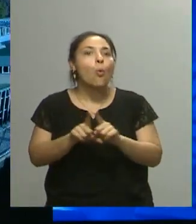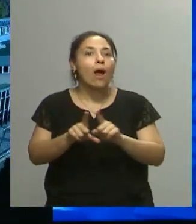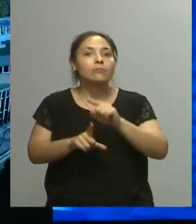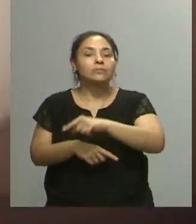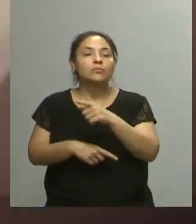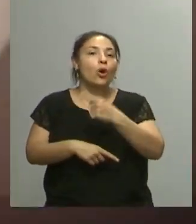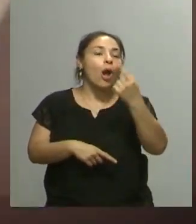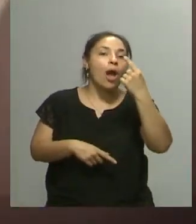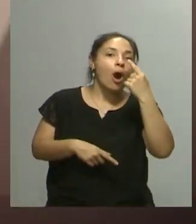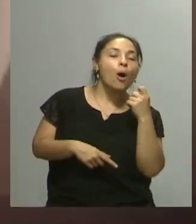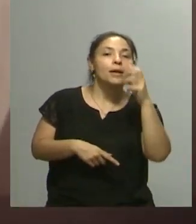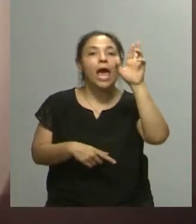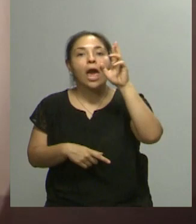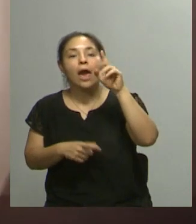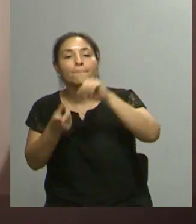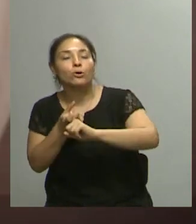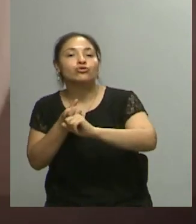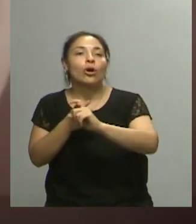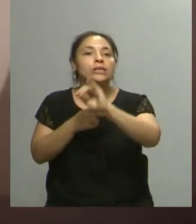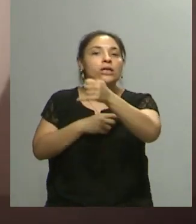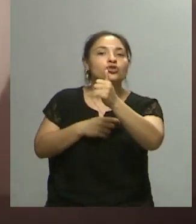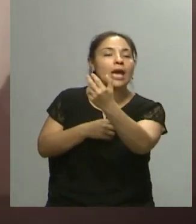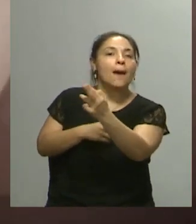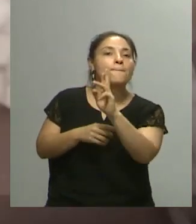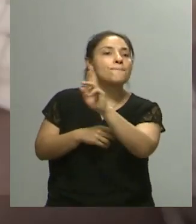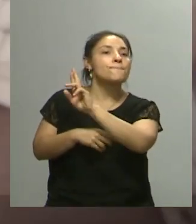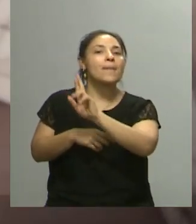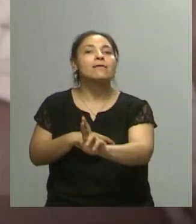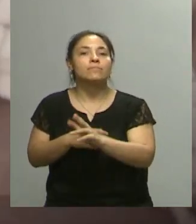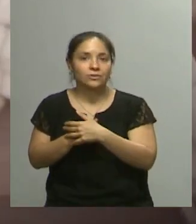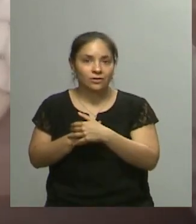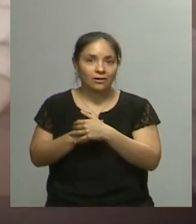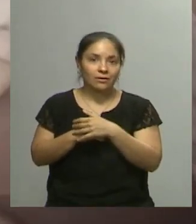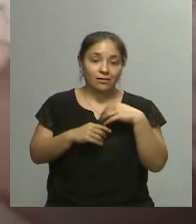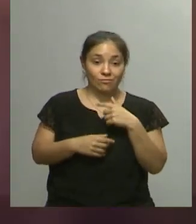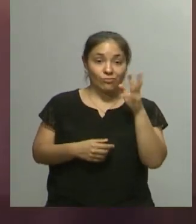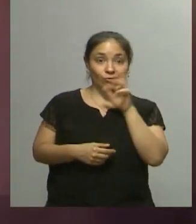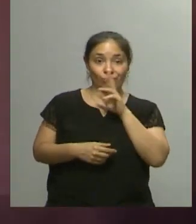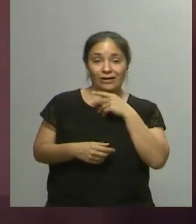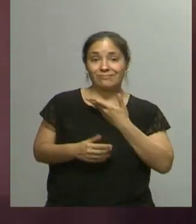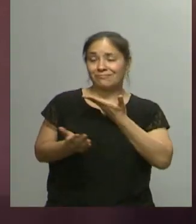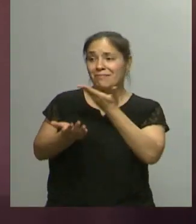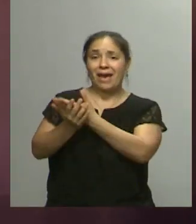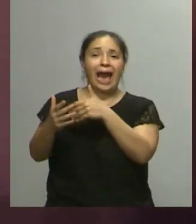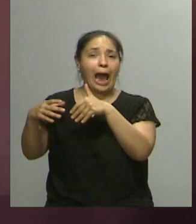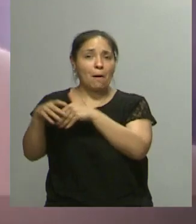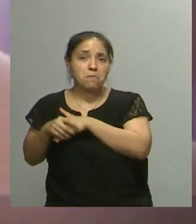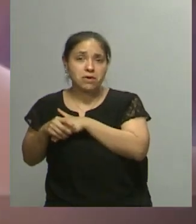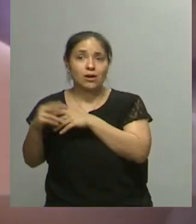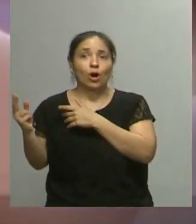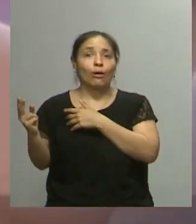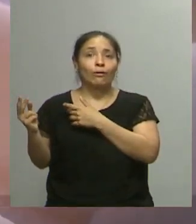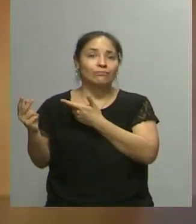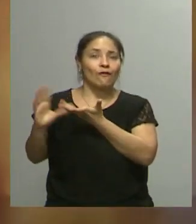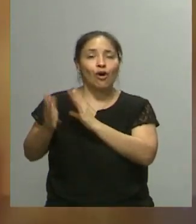marido, de su marido, y ella hizo que un amigo se hiciera pasar por marido de ella para que la atendieran con una